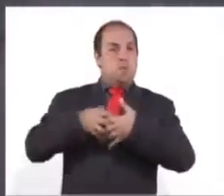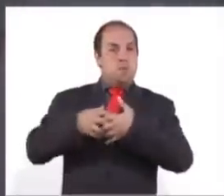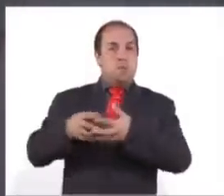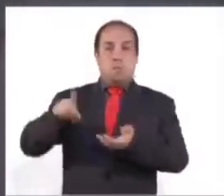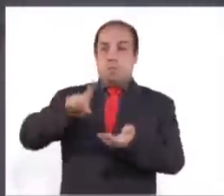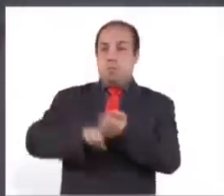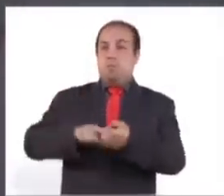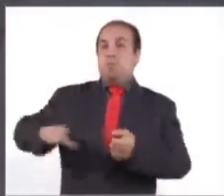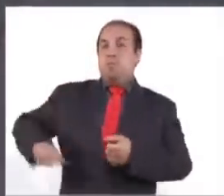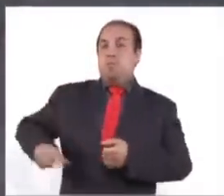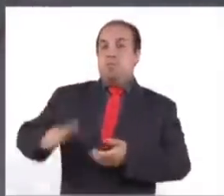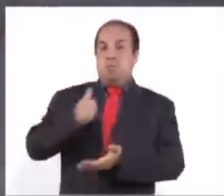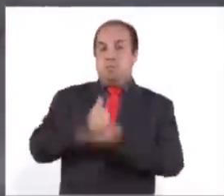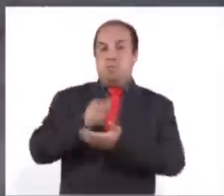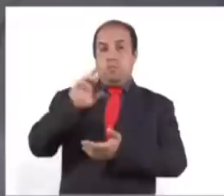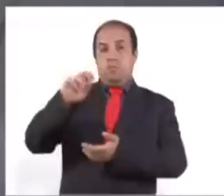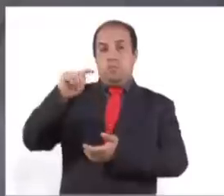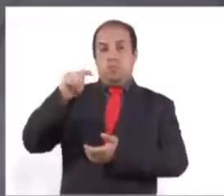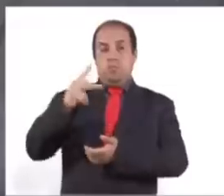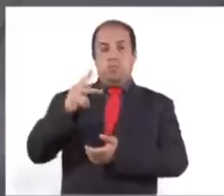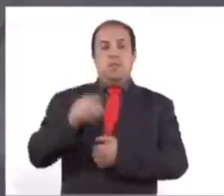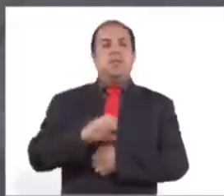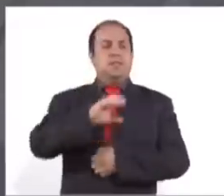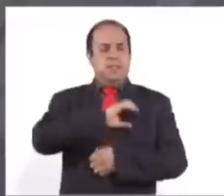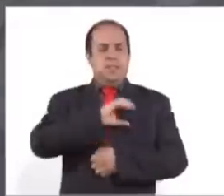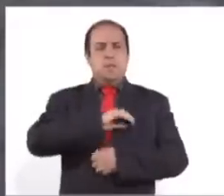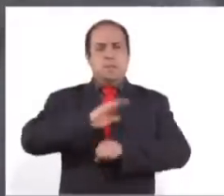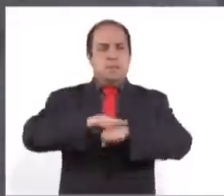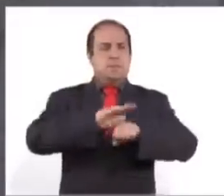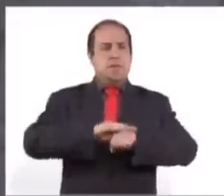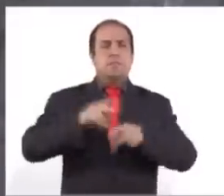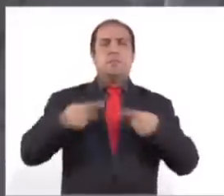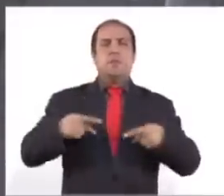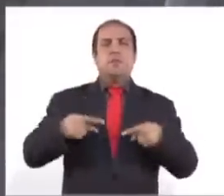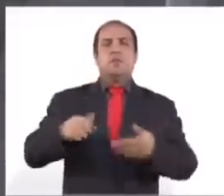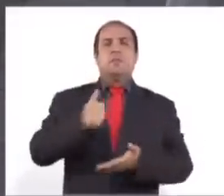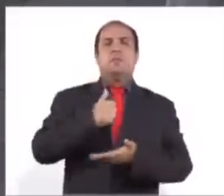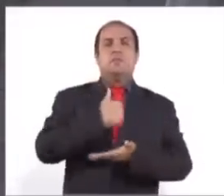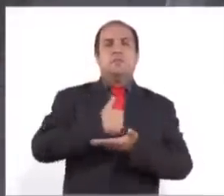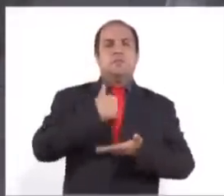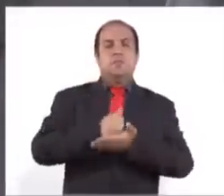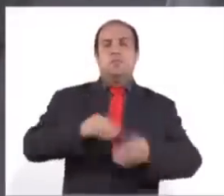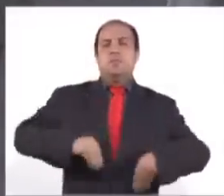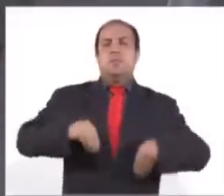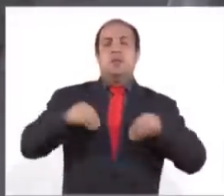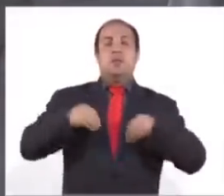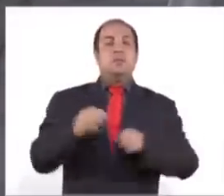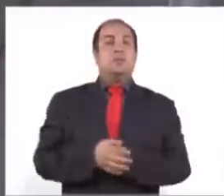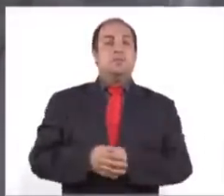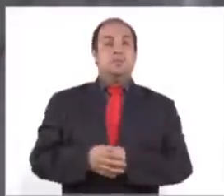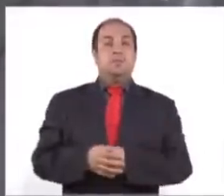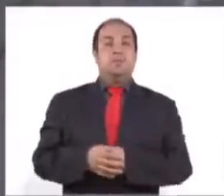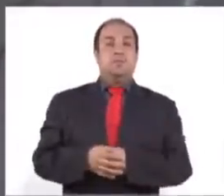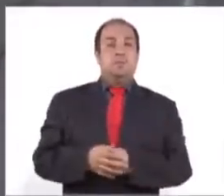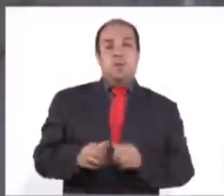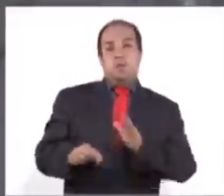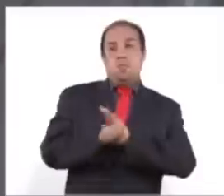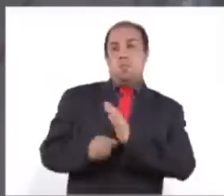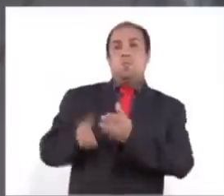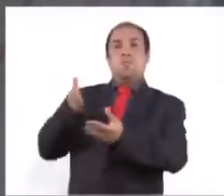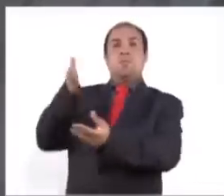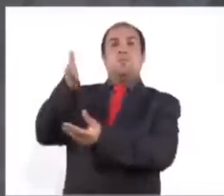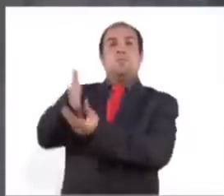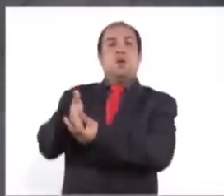ciudad es una de las más queridas por los habitantes de la ciudad. A donde quiera que vamos, nos